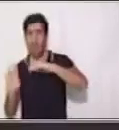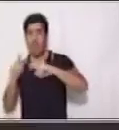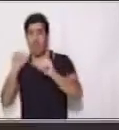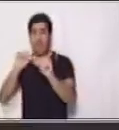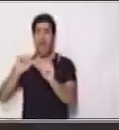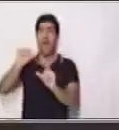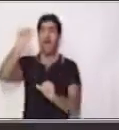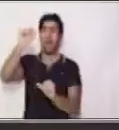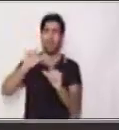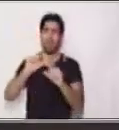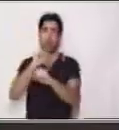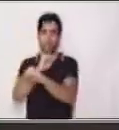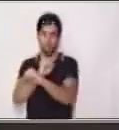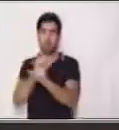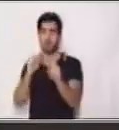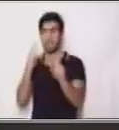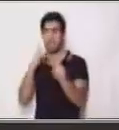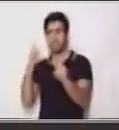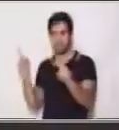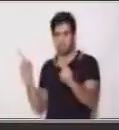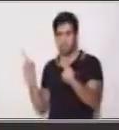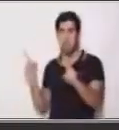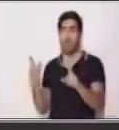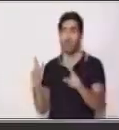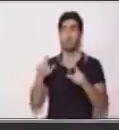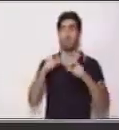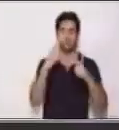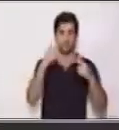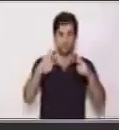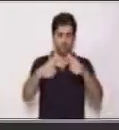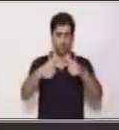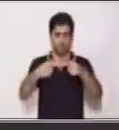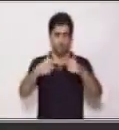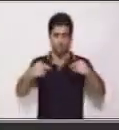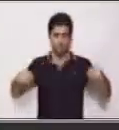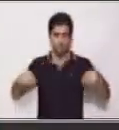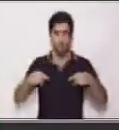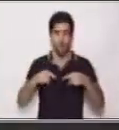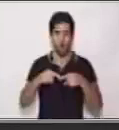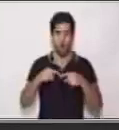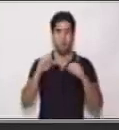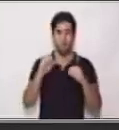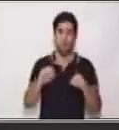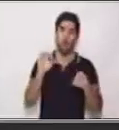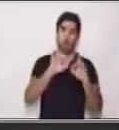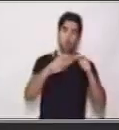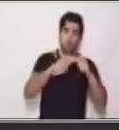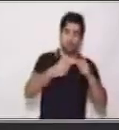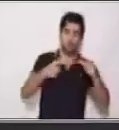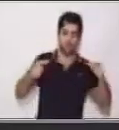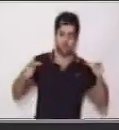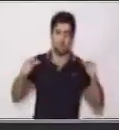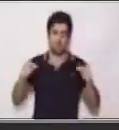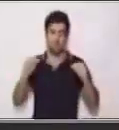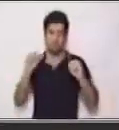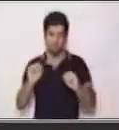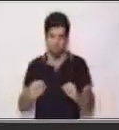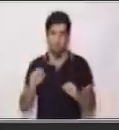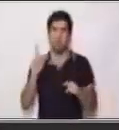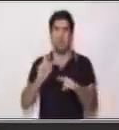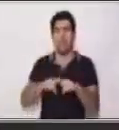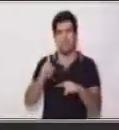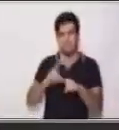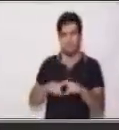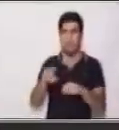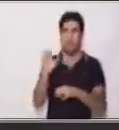de una pirámide puede ser cuadrada, puede ser rectangular y si esa base